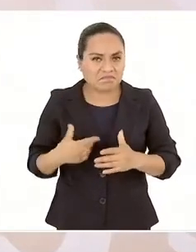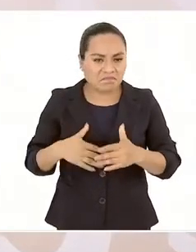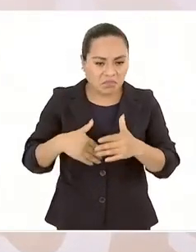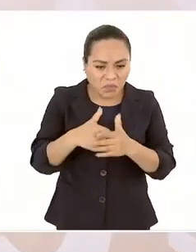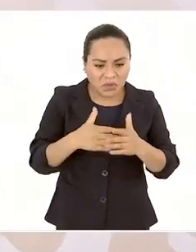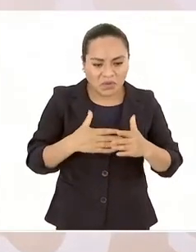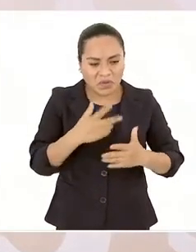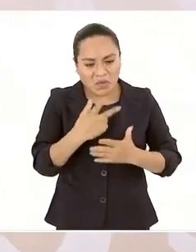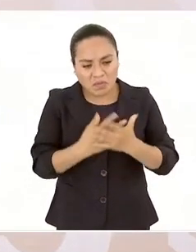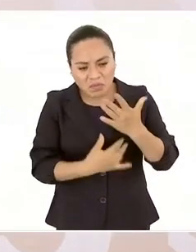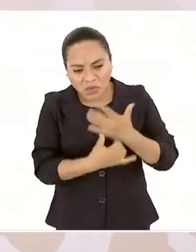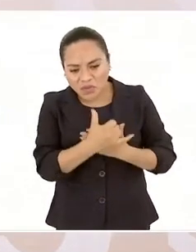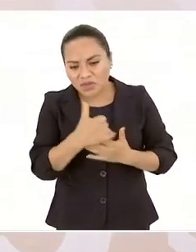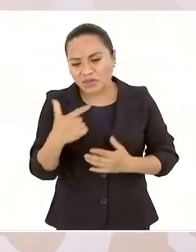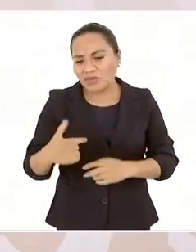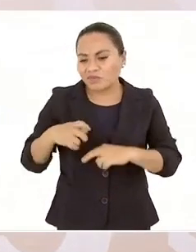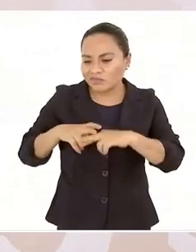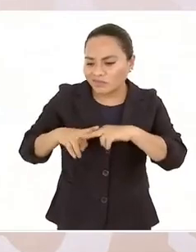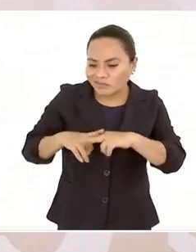Y nos faltan